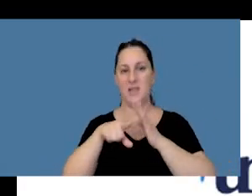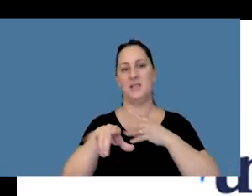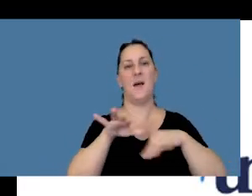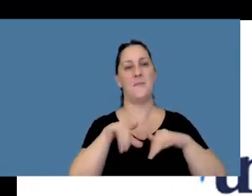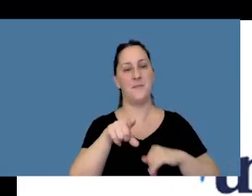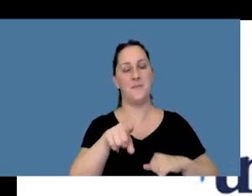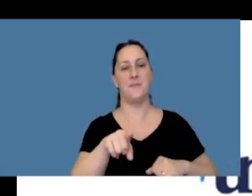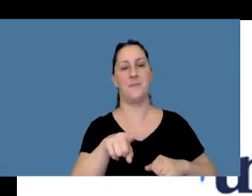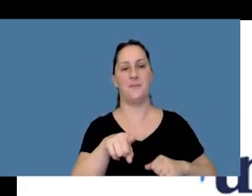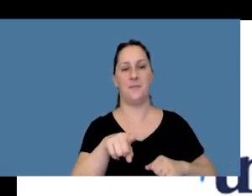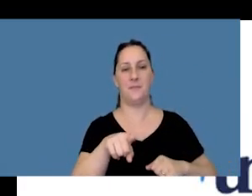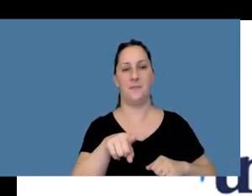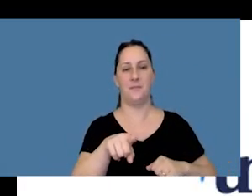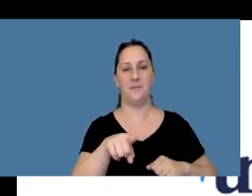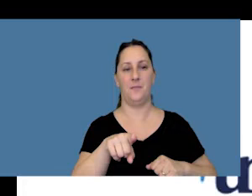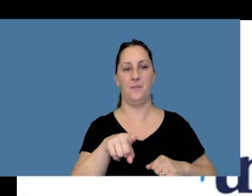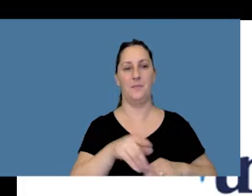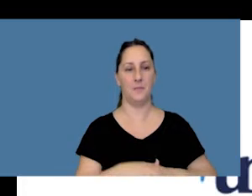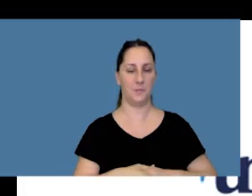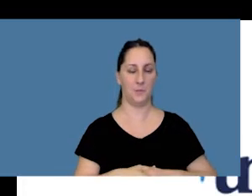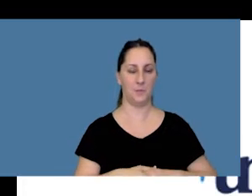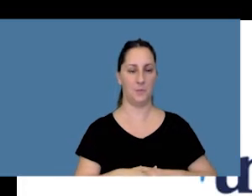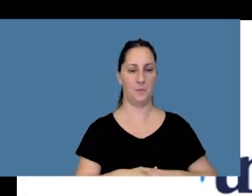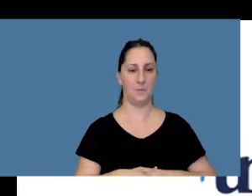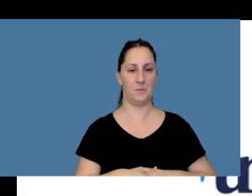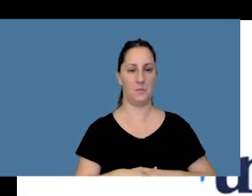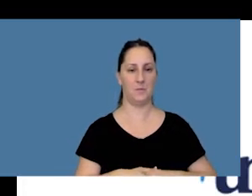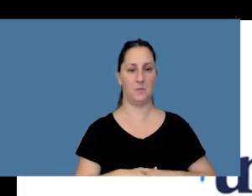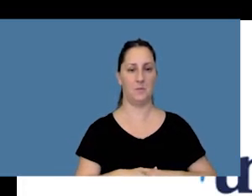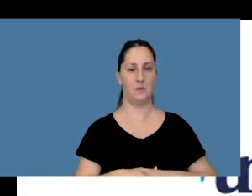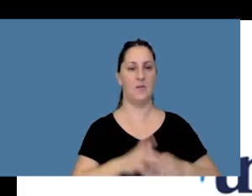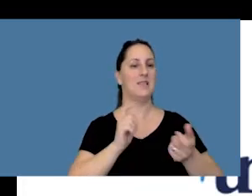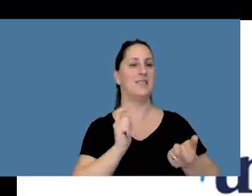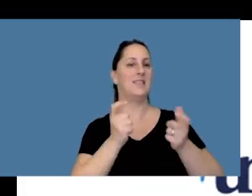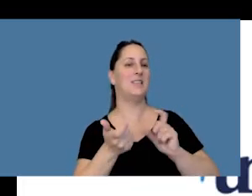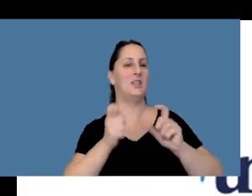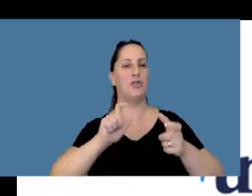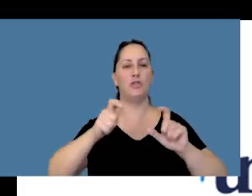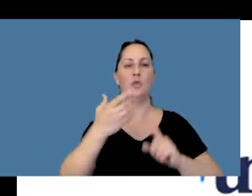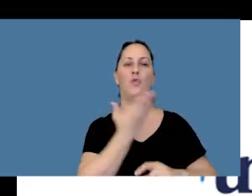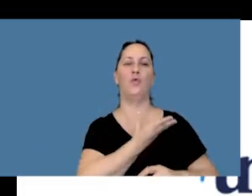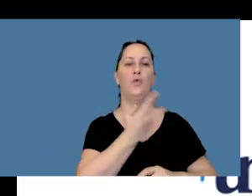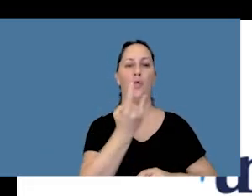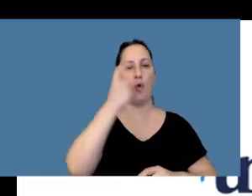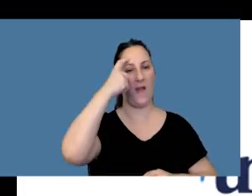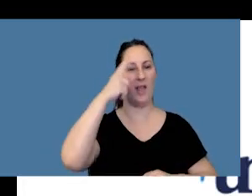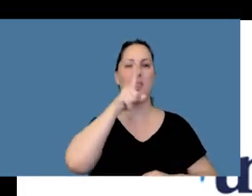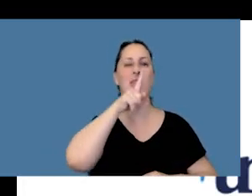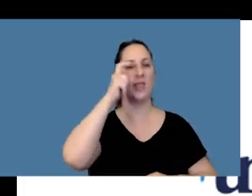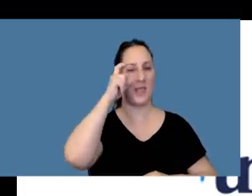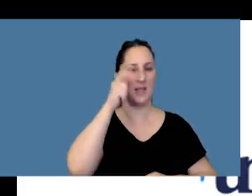ejemplo, de, ¿cómo se llama?, alternancia de fuentes. Es decir, por ejemplo, el caso